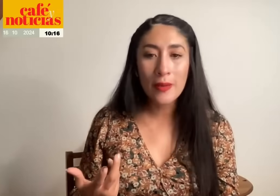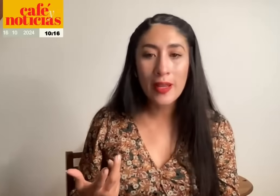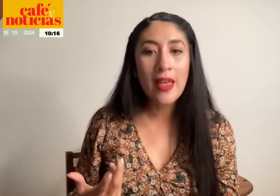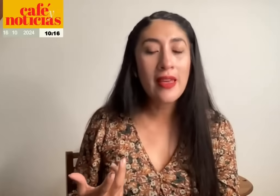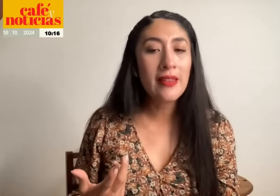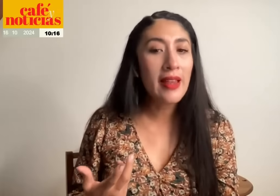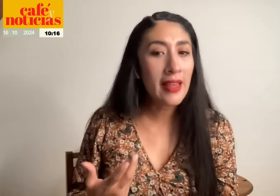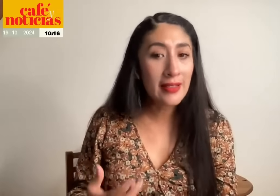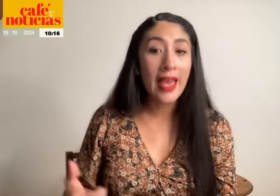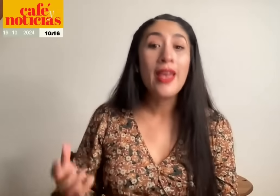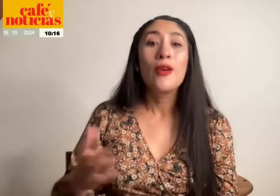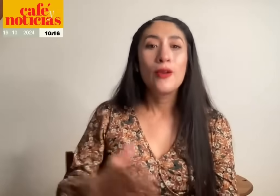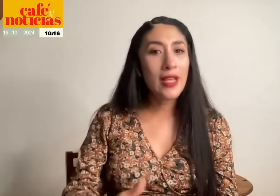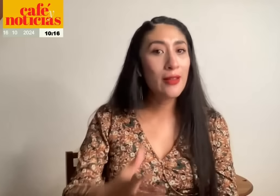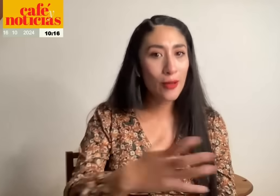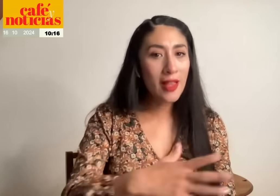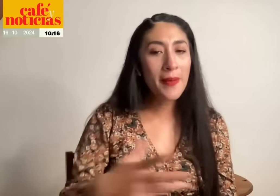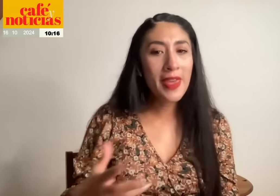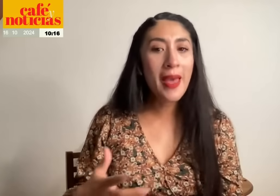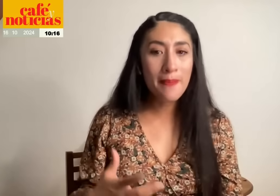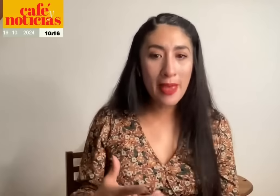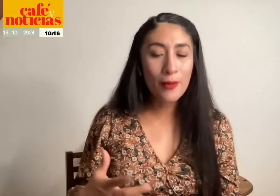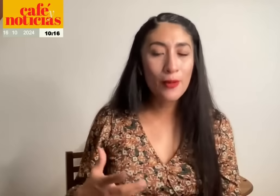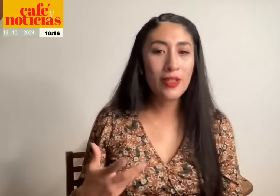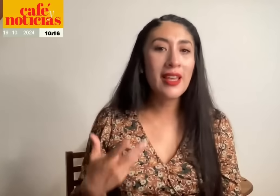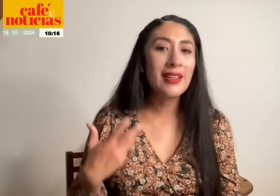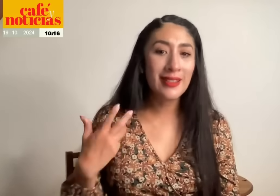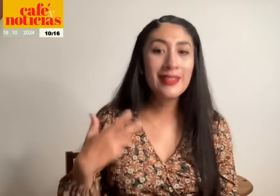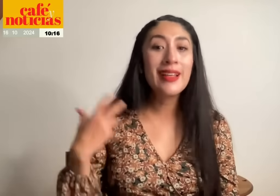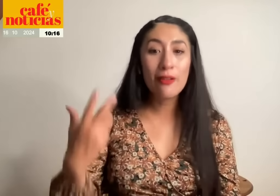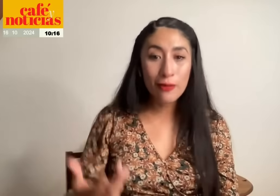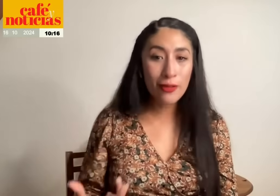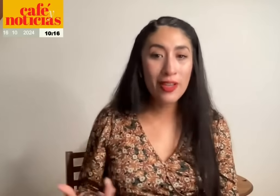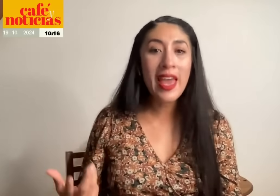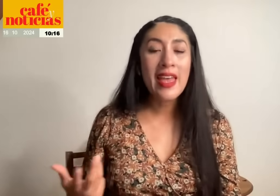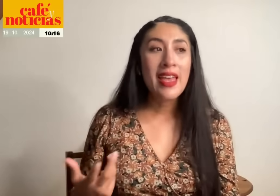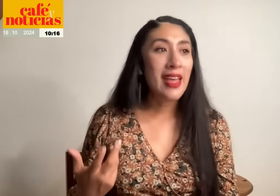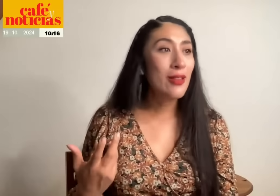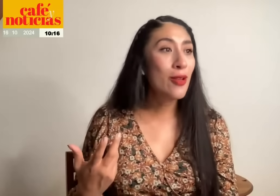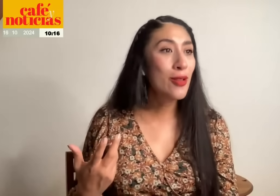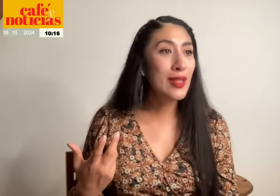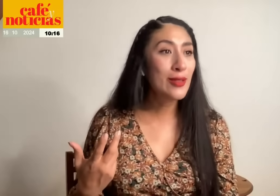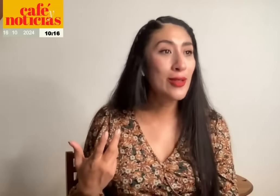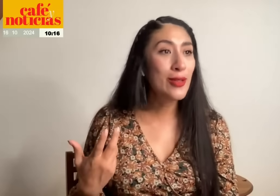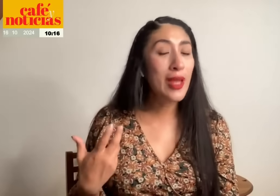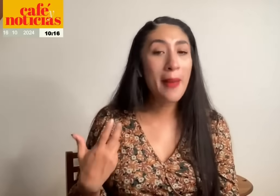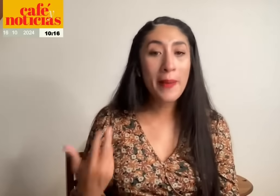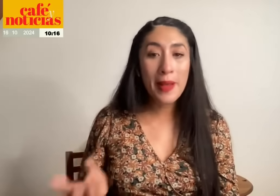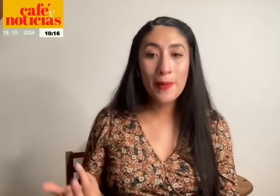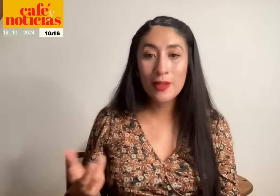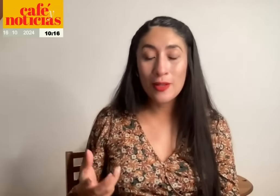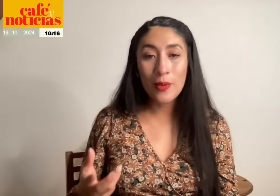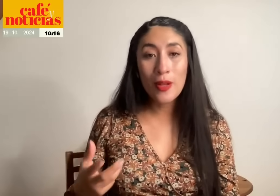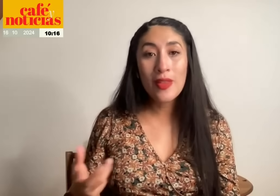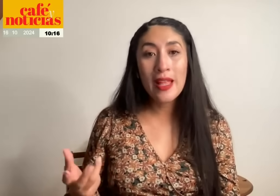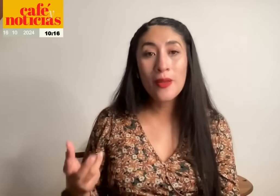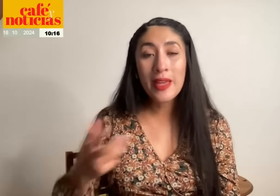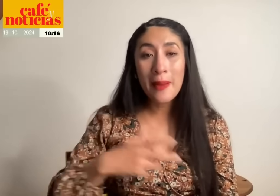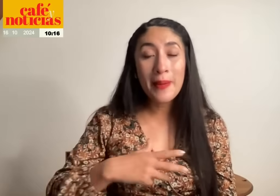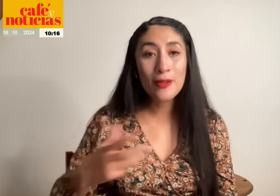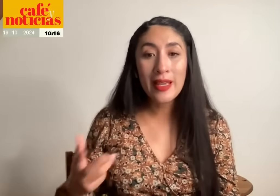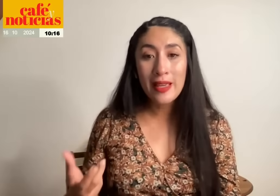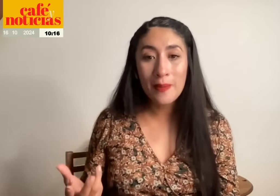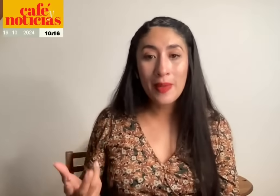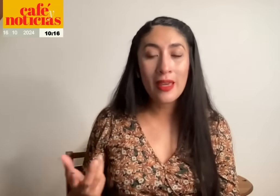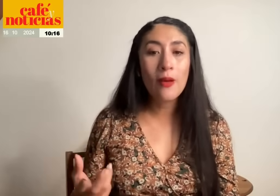servicios de seguridad e inteligencia. O sea, todavía vemos que sí se refugia en todos estos premios que le estuvieron dando,